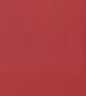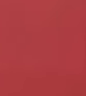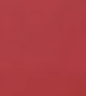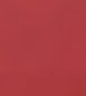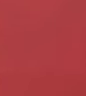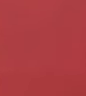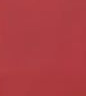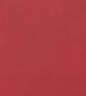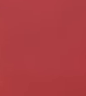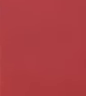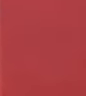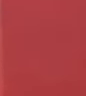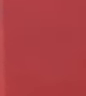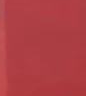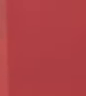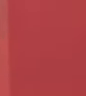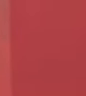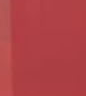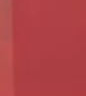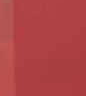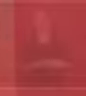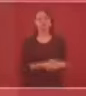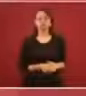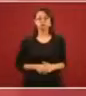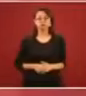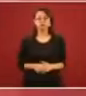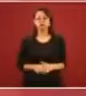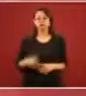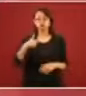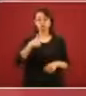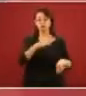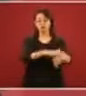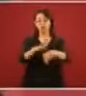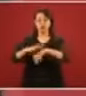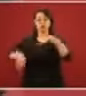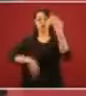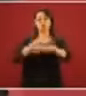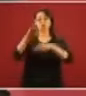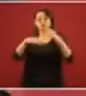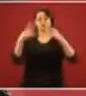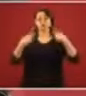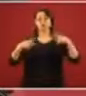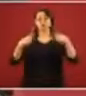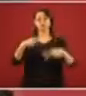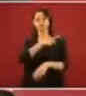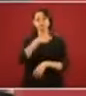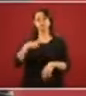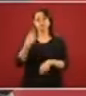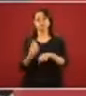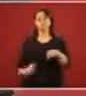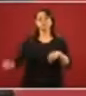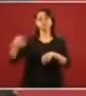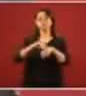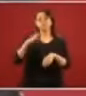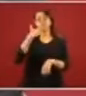portarnos bien, decirle a la gente que apoya a estos grupos que hay